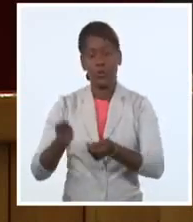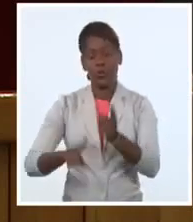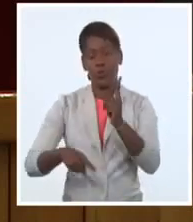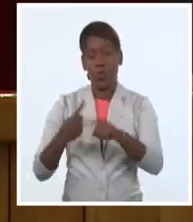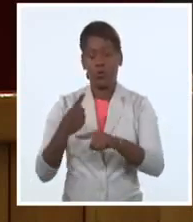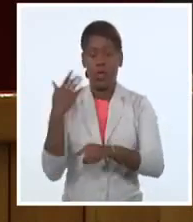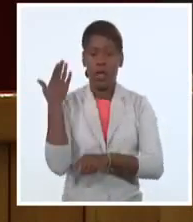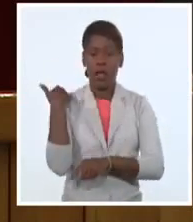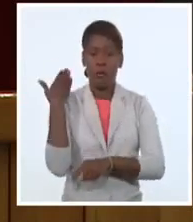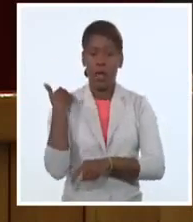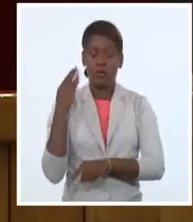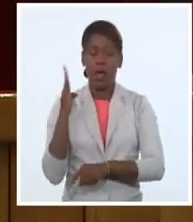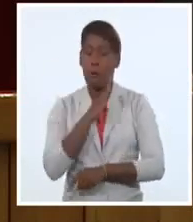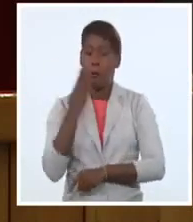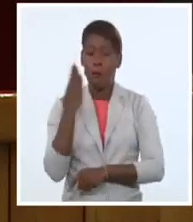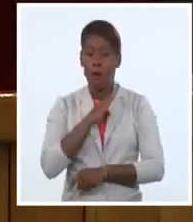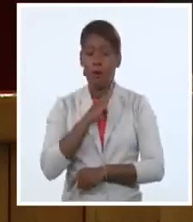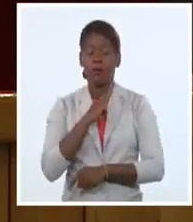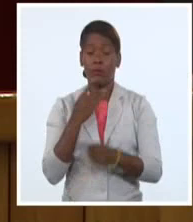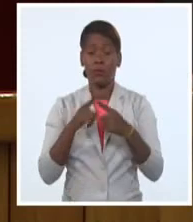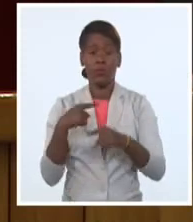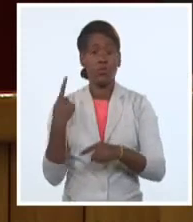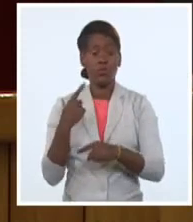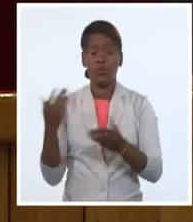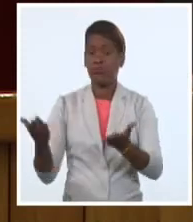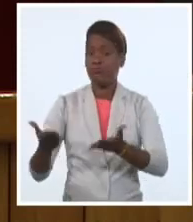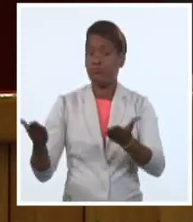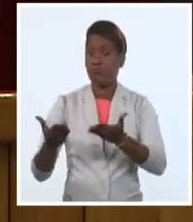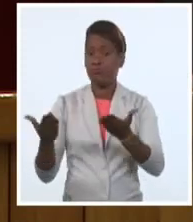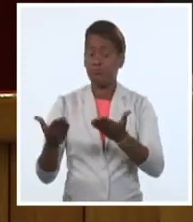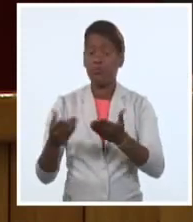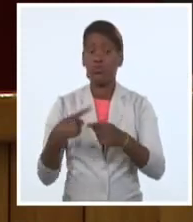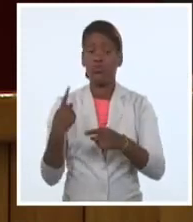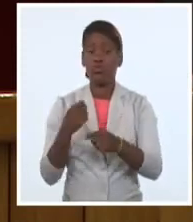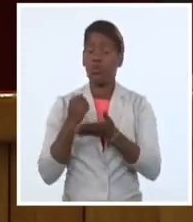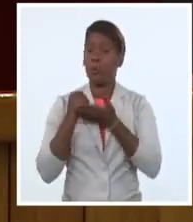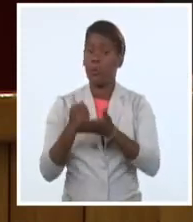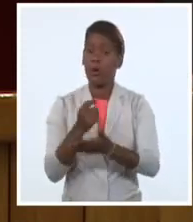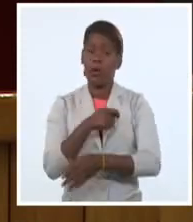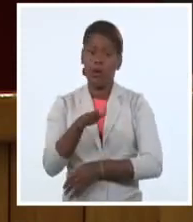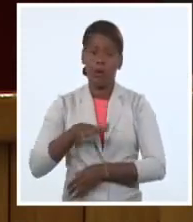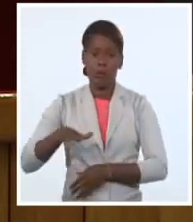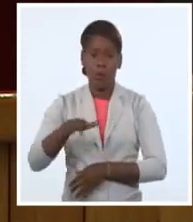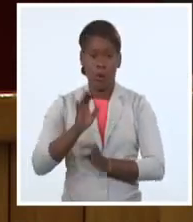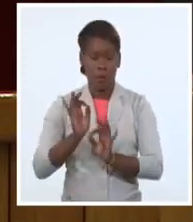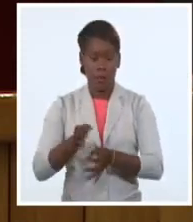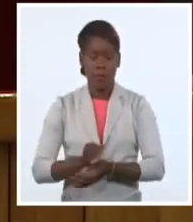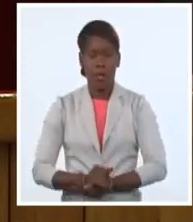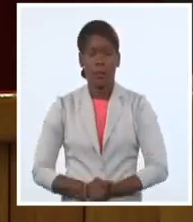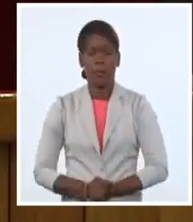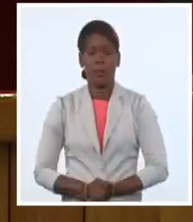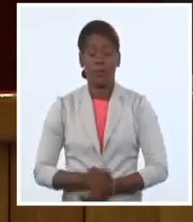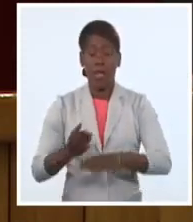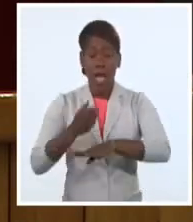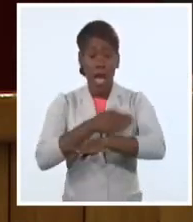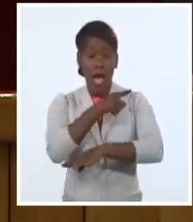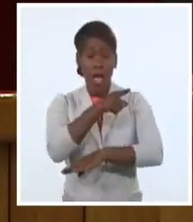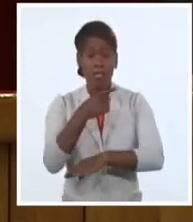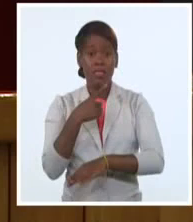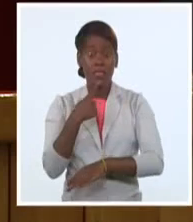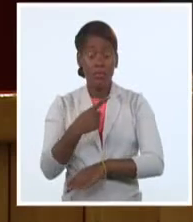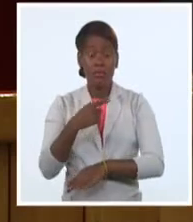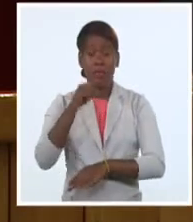revisión de la política que el actual gobierno repudió durante la campaña electoral que lo llevó al poder. Ya no valen los